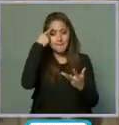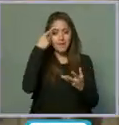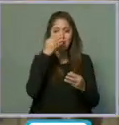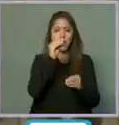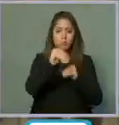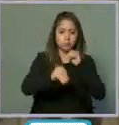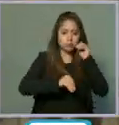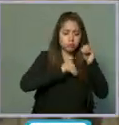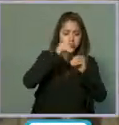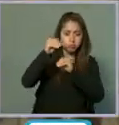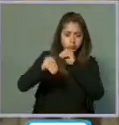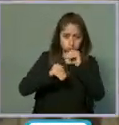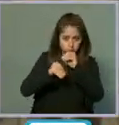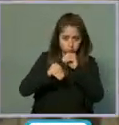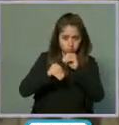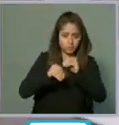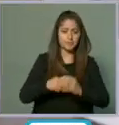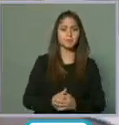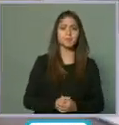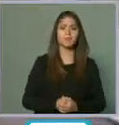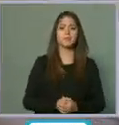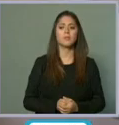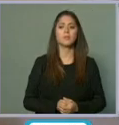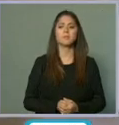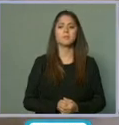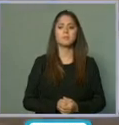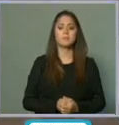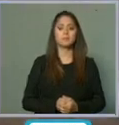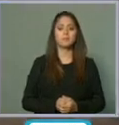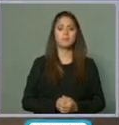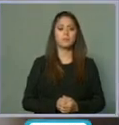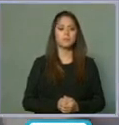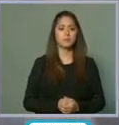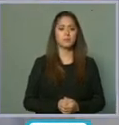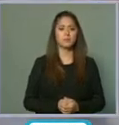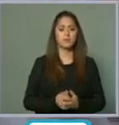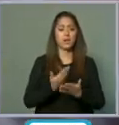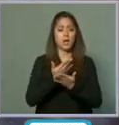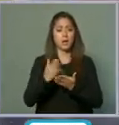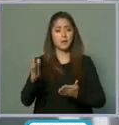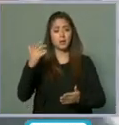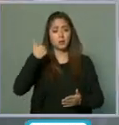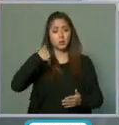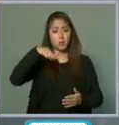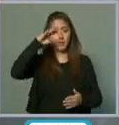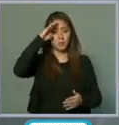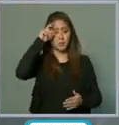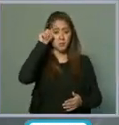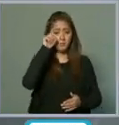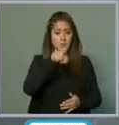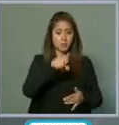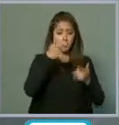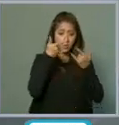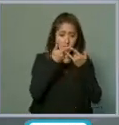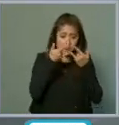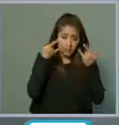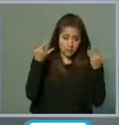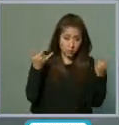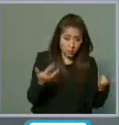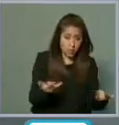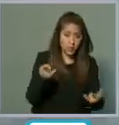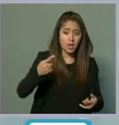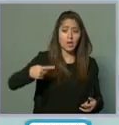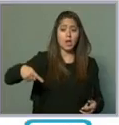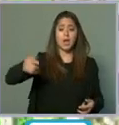producto. Ciertamente yo creo que también tiene mucho que ver un poquito la historia ahora sí que del aliado alemán que